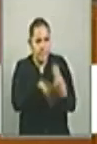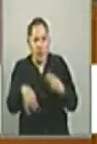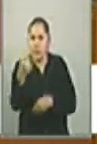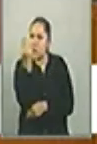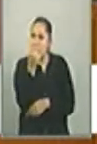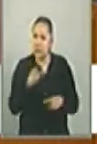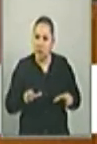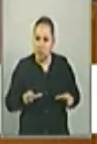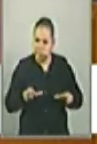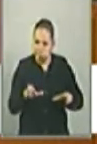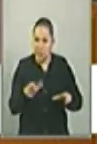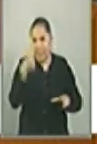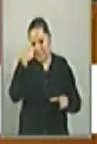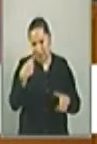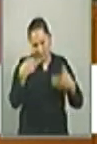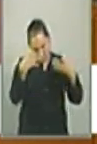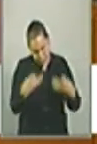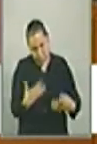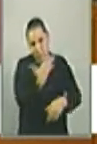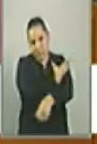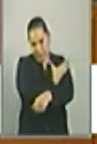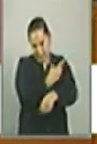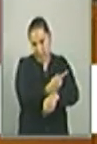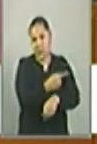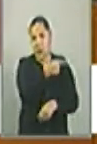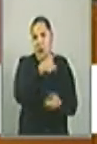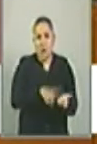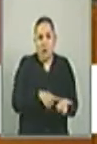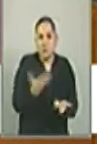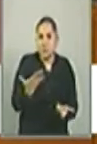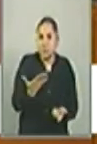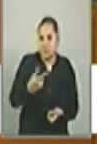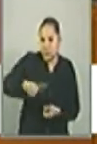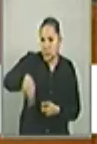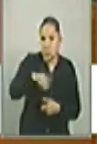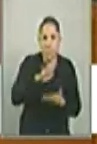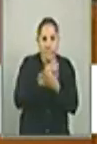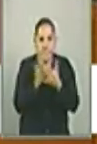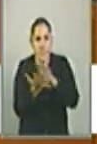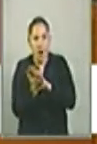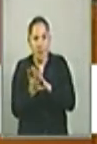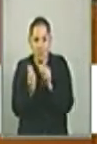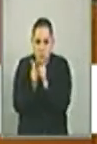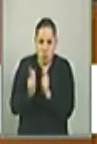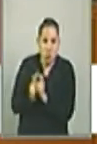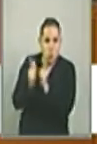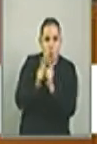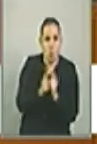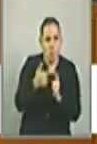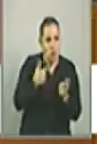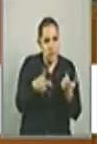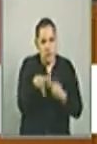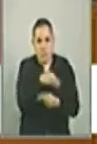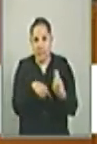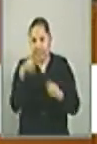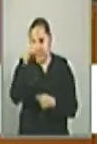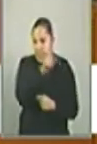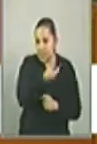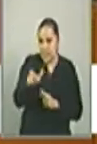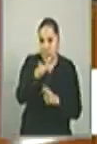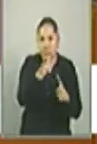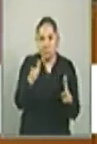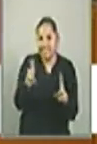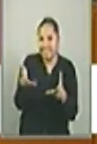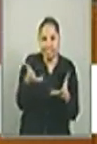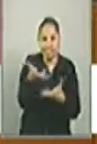ello contribuimos a disminuir su capacidad de combate, su capacidad de corrupción y de penetración en la sociedad civil. Este es